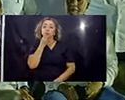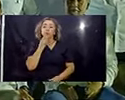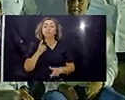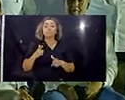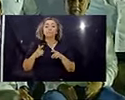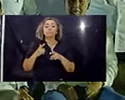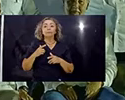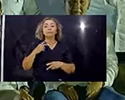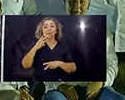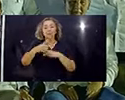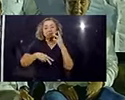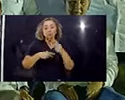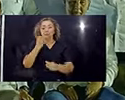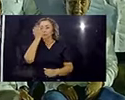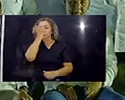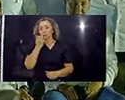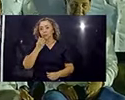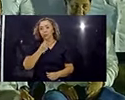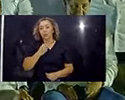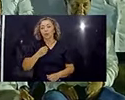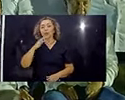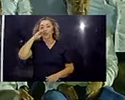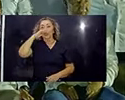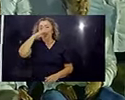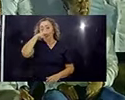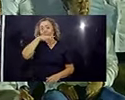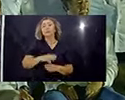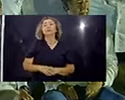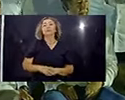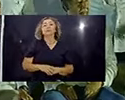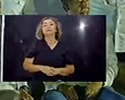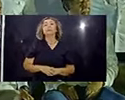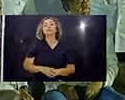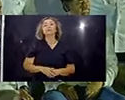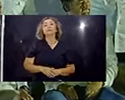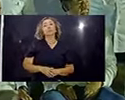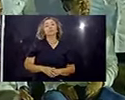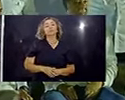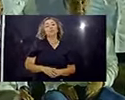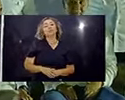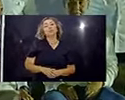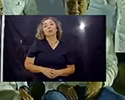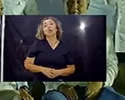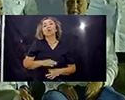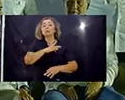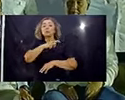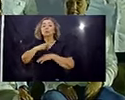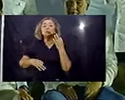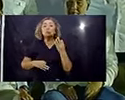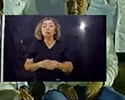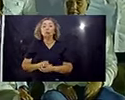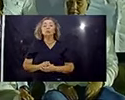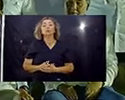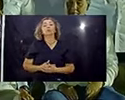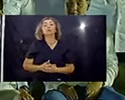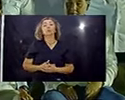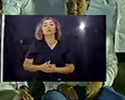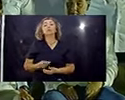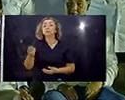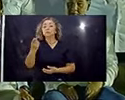primaria y de secundaria es decir que todas y todos los niños de Mérida que